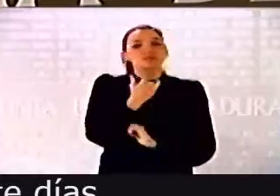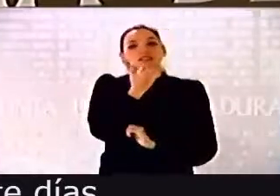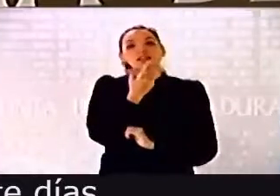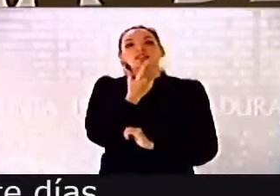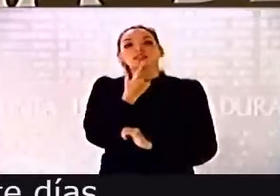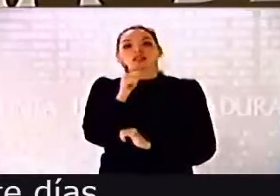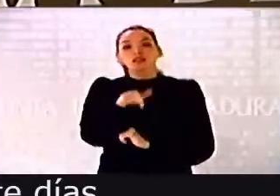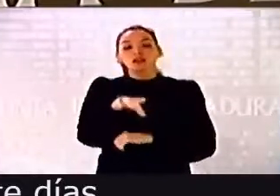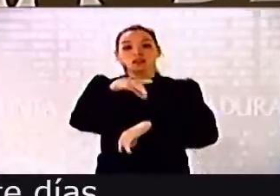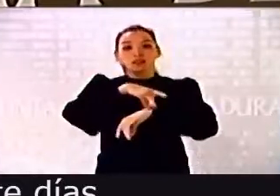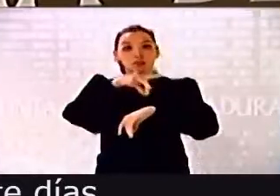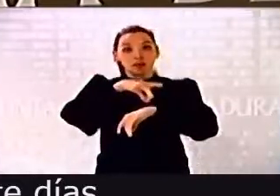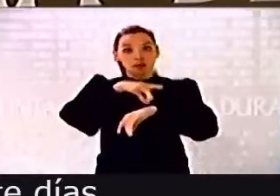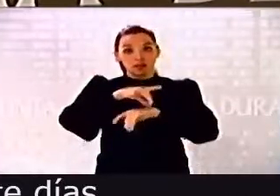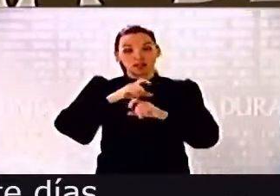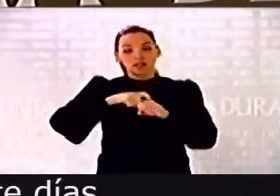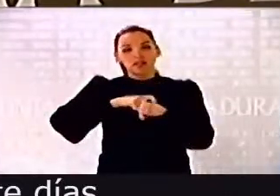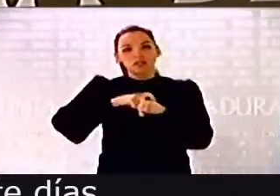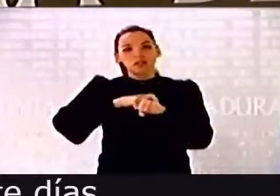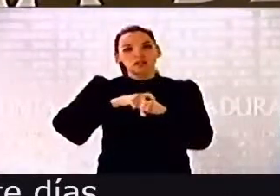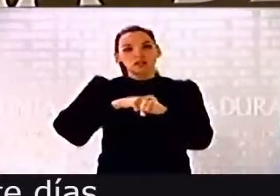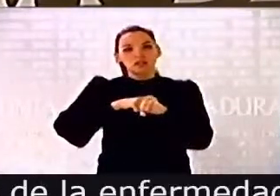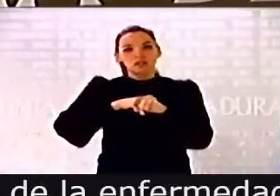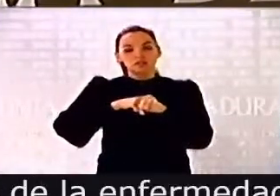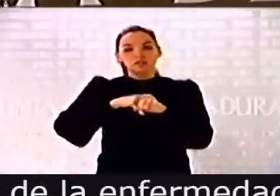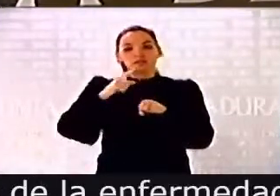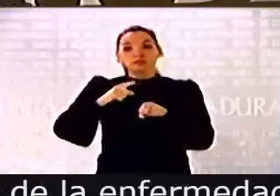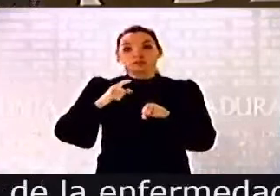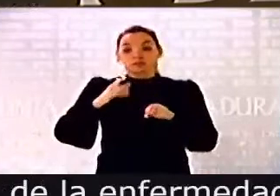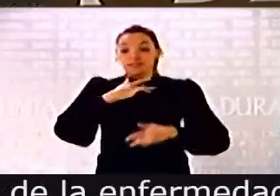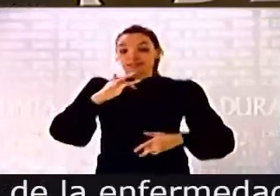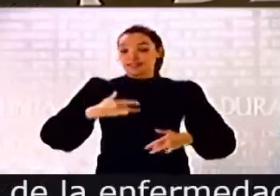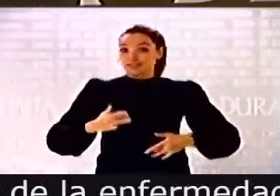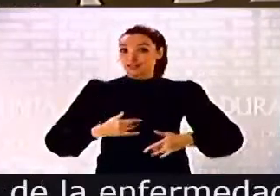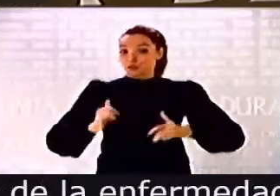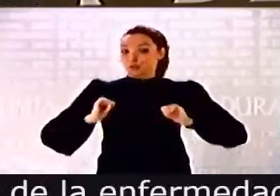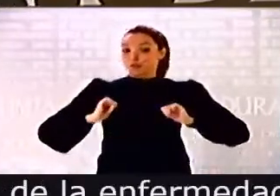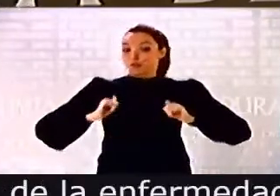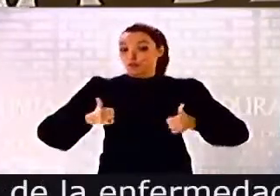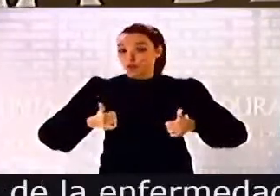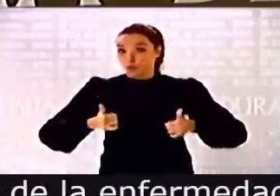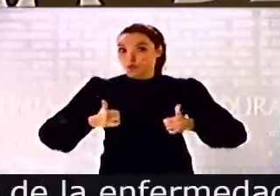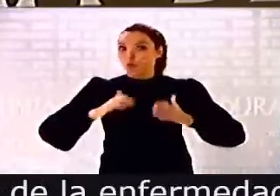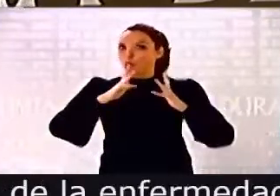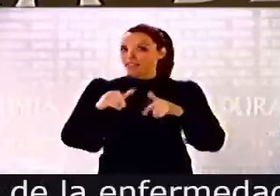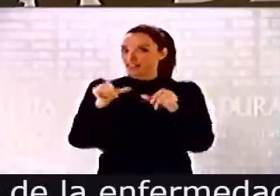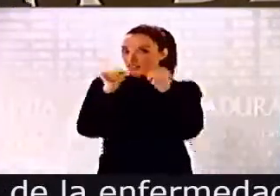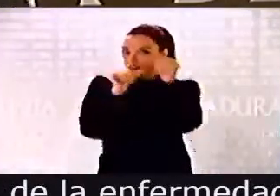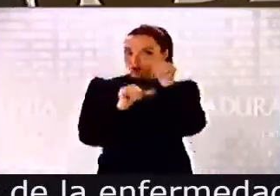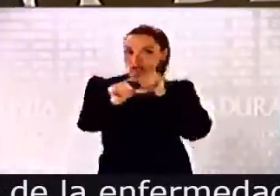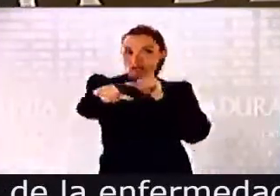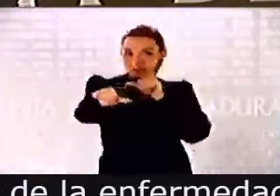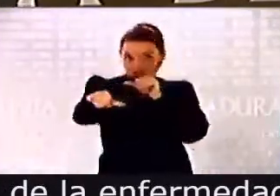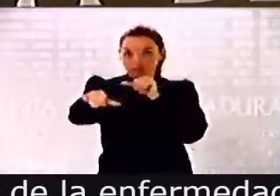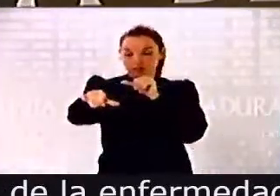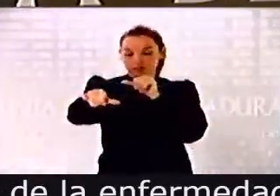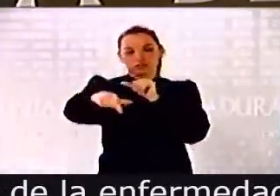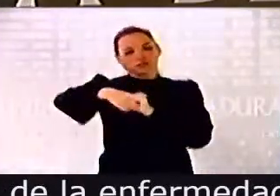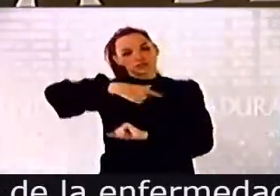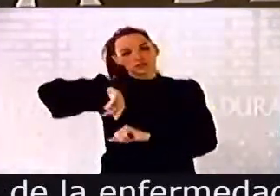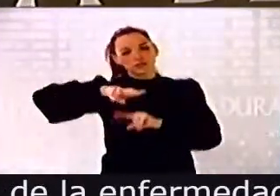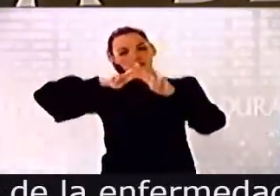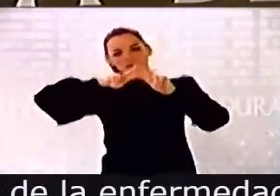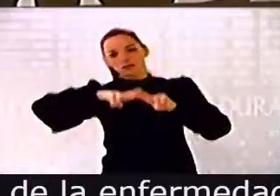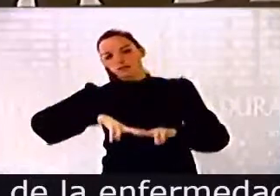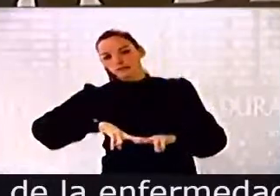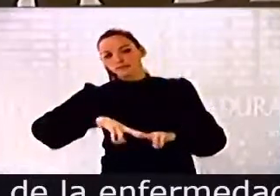de la enfermedad con fecha de inicio de síntomas, nos estamos comportando de una forma